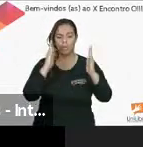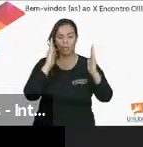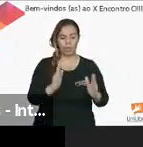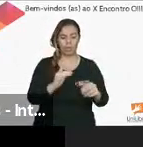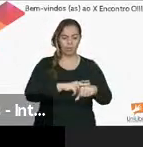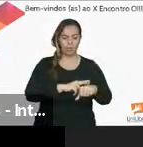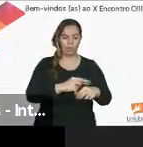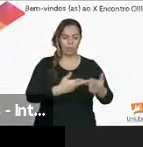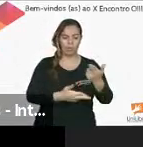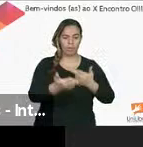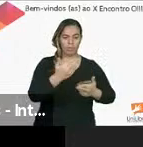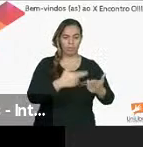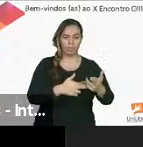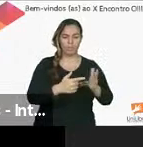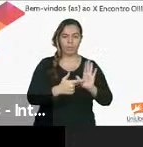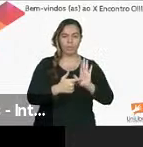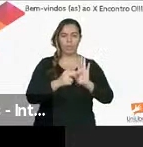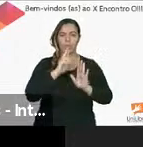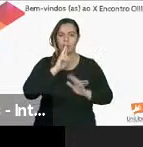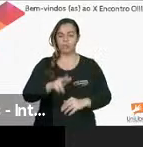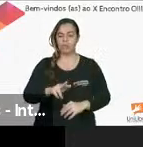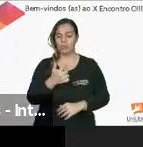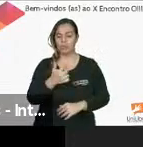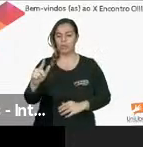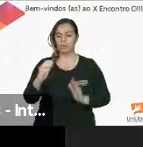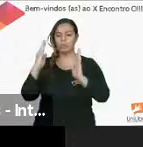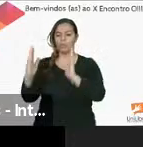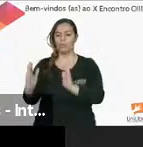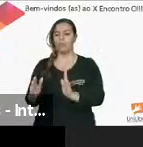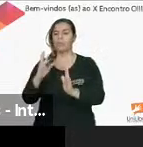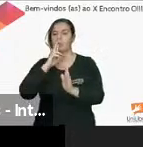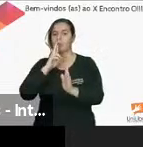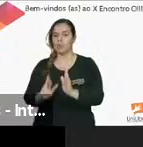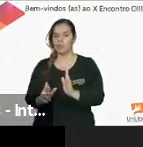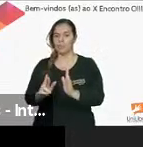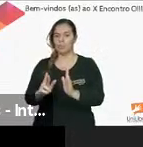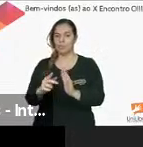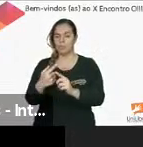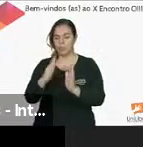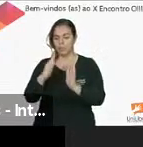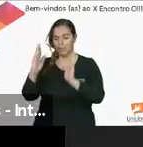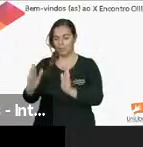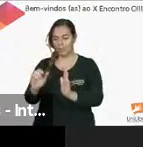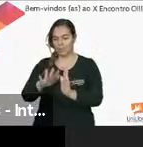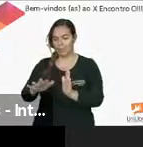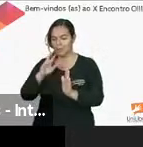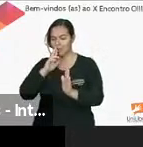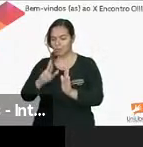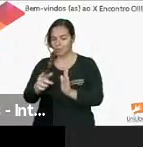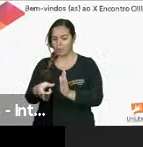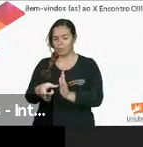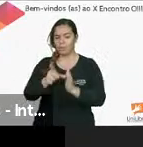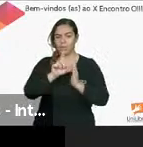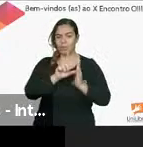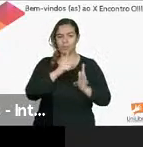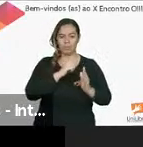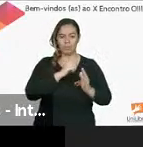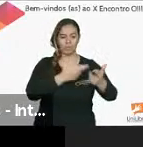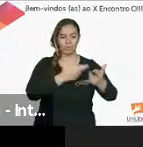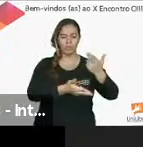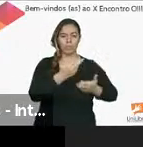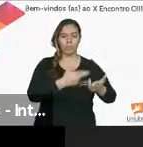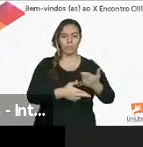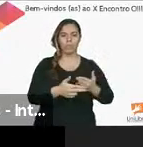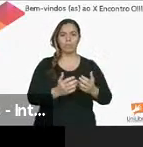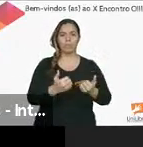instante determina el cambio siguiente y el cambio siguiente determina el espacio de